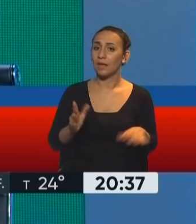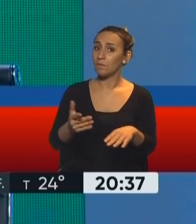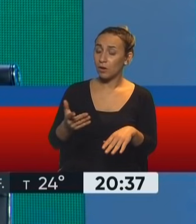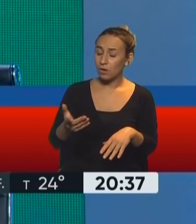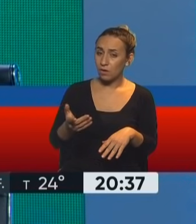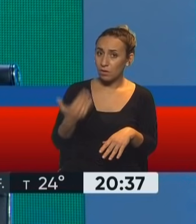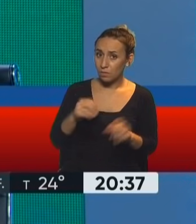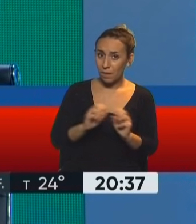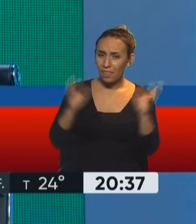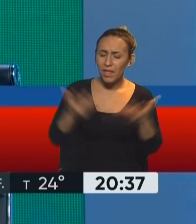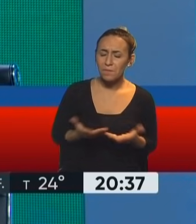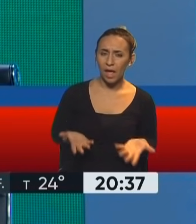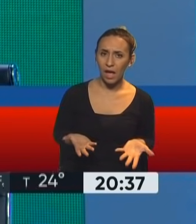pandemia